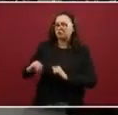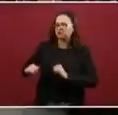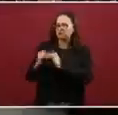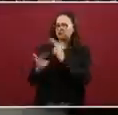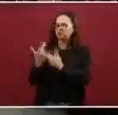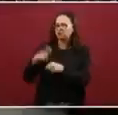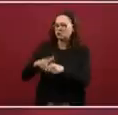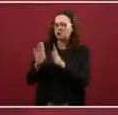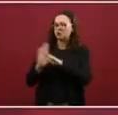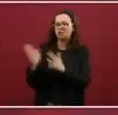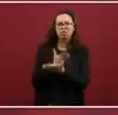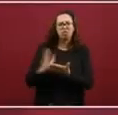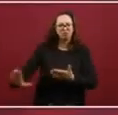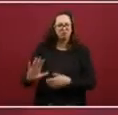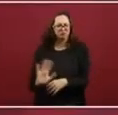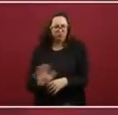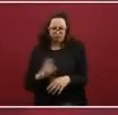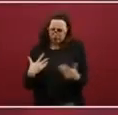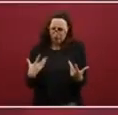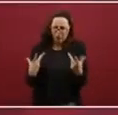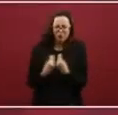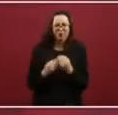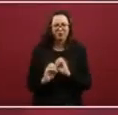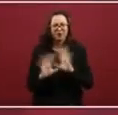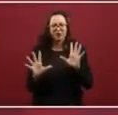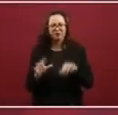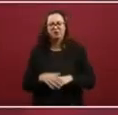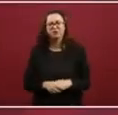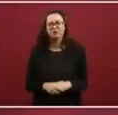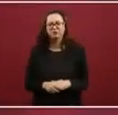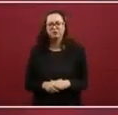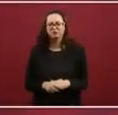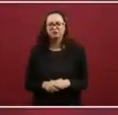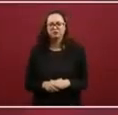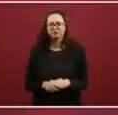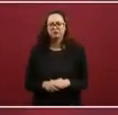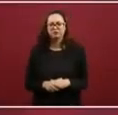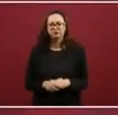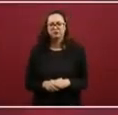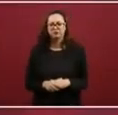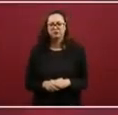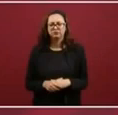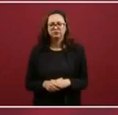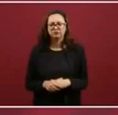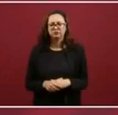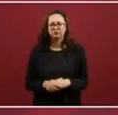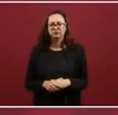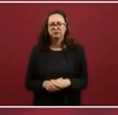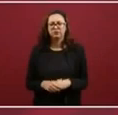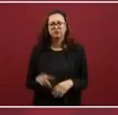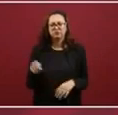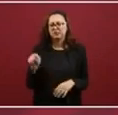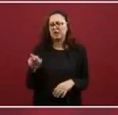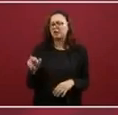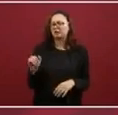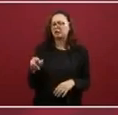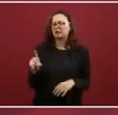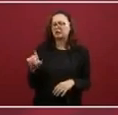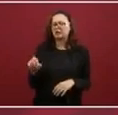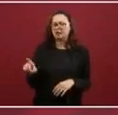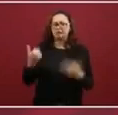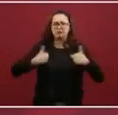Nacional de Migración. Lo que tenemos es siempre está Ángel Trinidad, que es su brazo derecho del